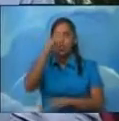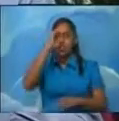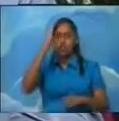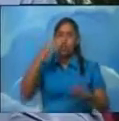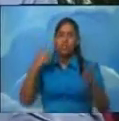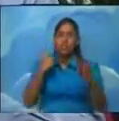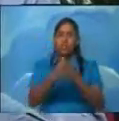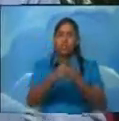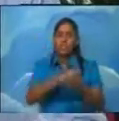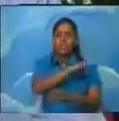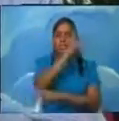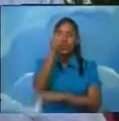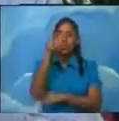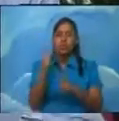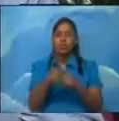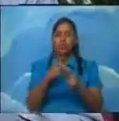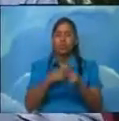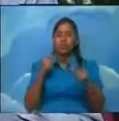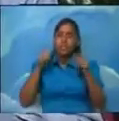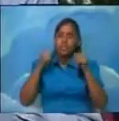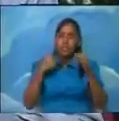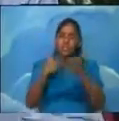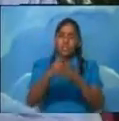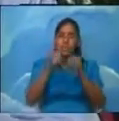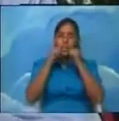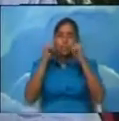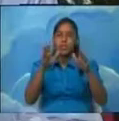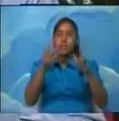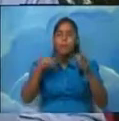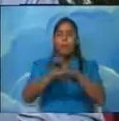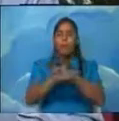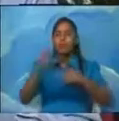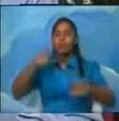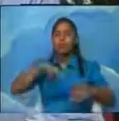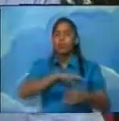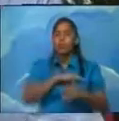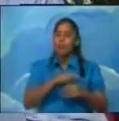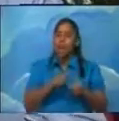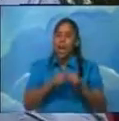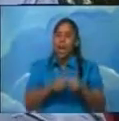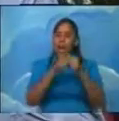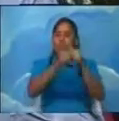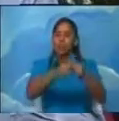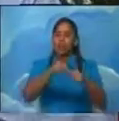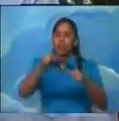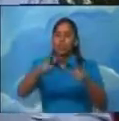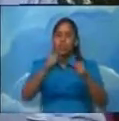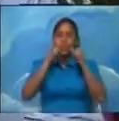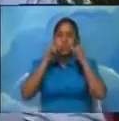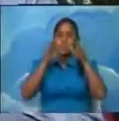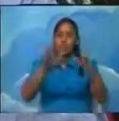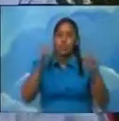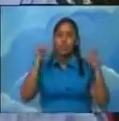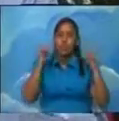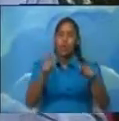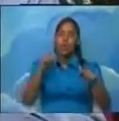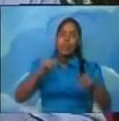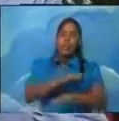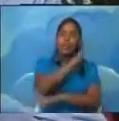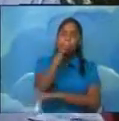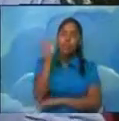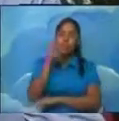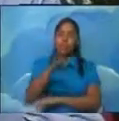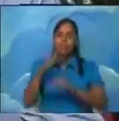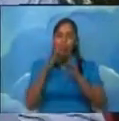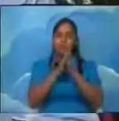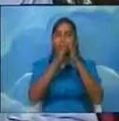cielo, entonces te cierre la bendición. Vamos nosotros a continuar en esta bendición. Hoy el cielo está abierto,